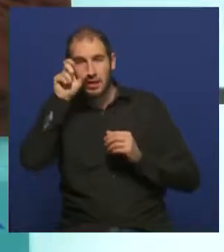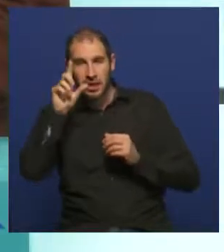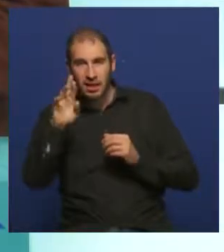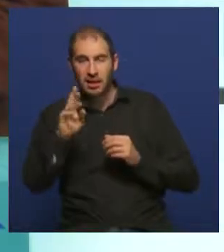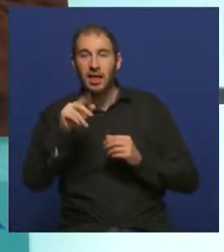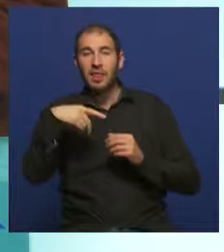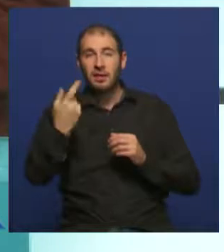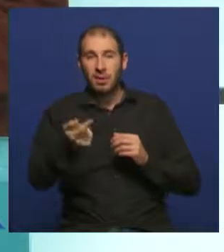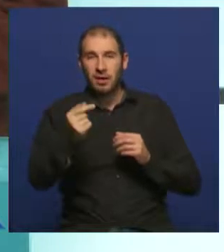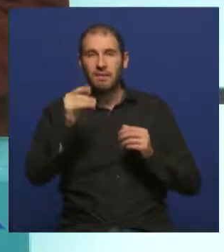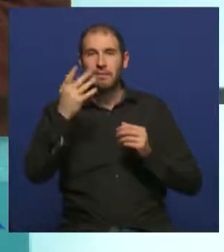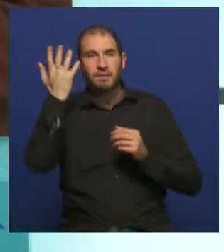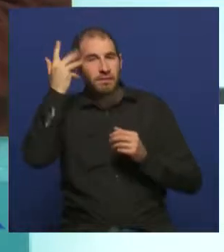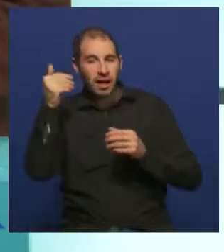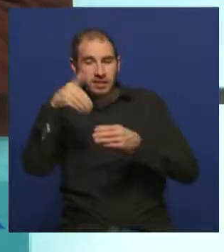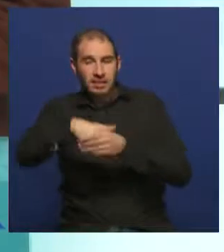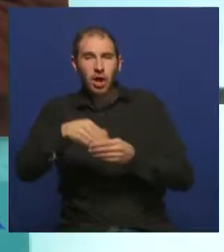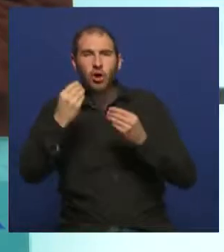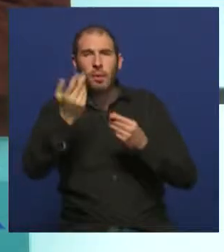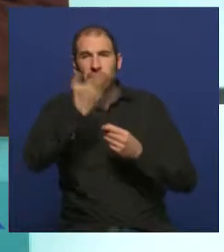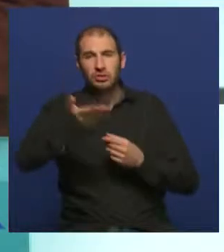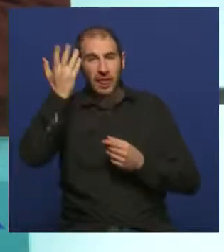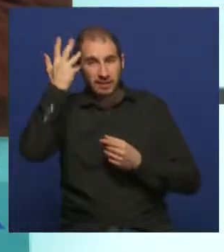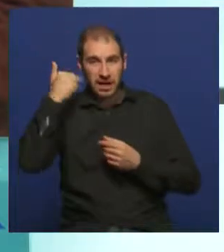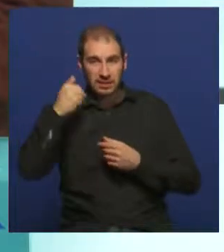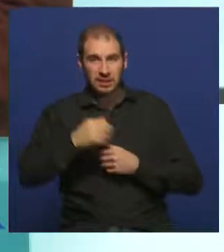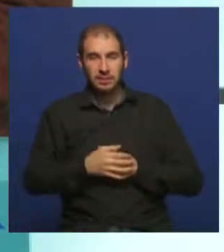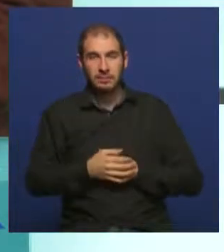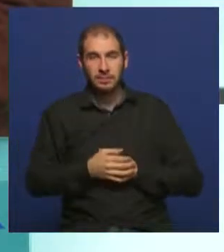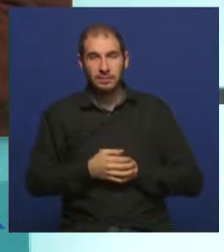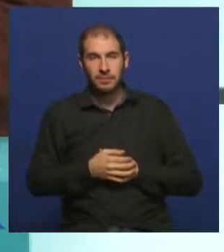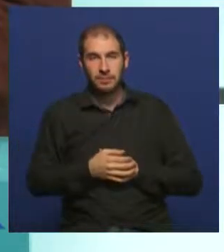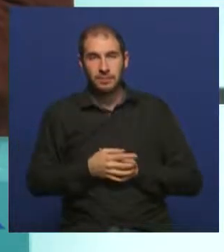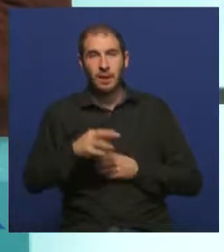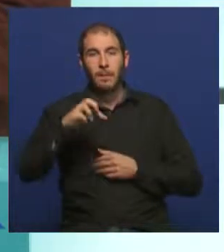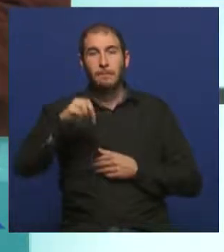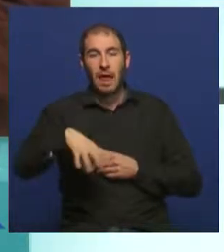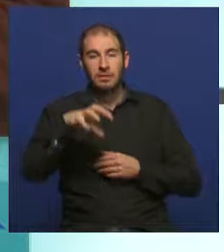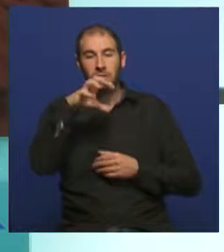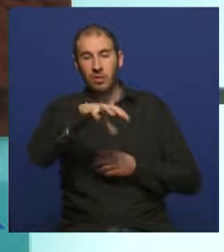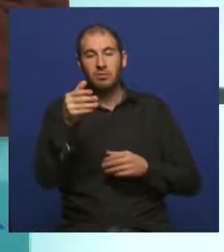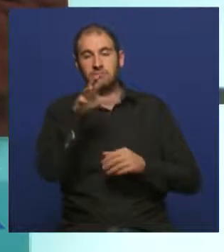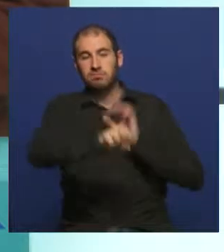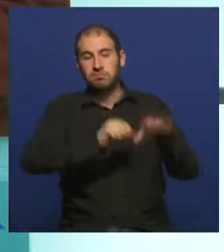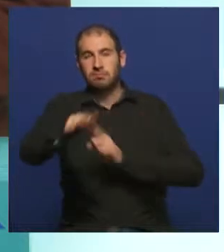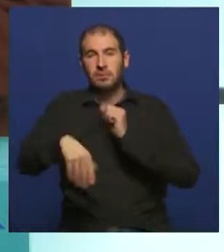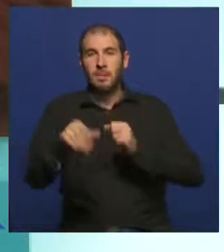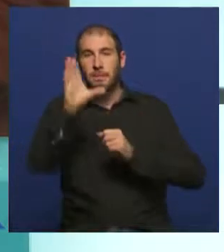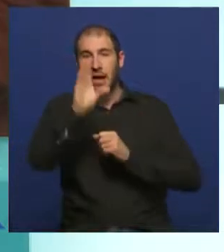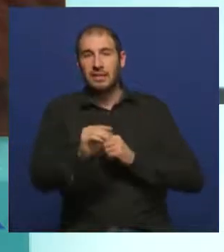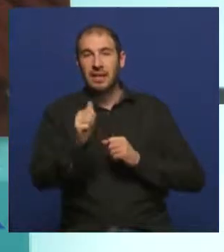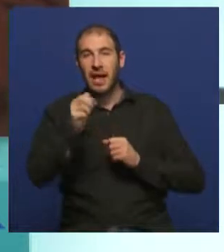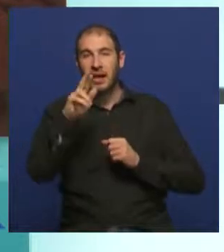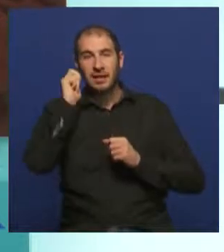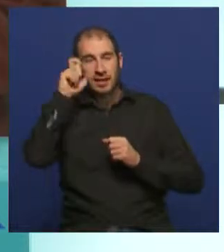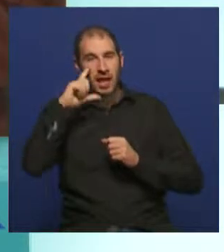influencia francesa, es decir, cómo los franceses en su plan colonial en Argelia